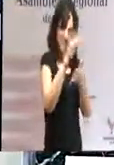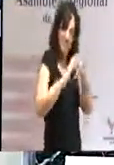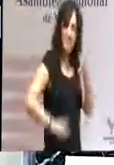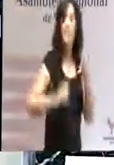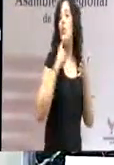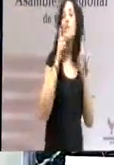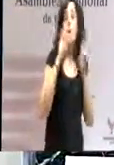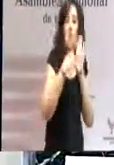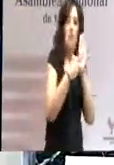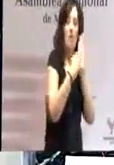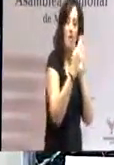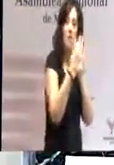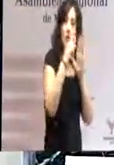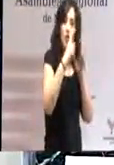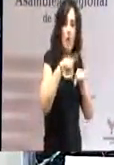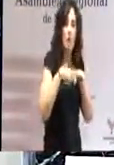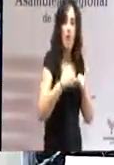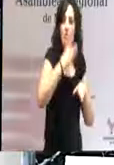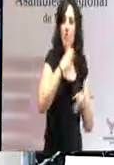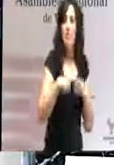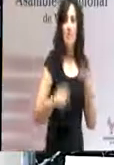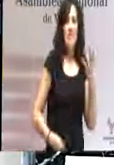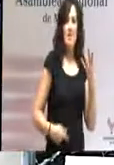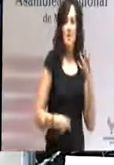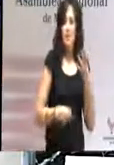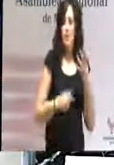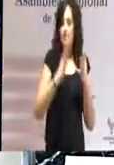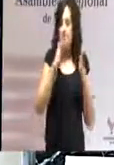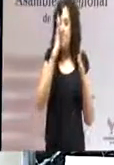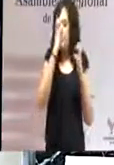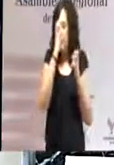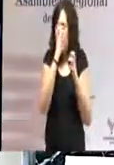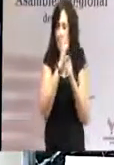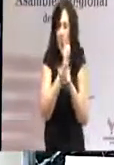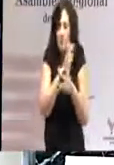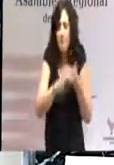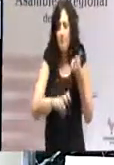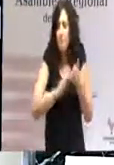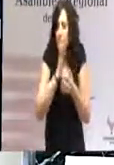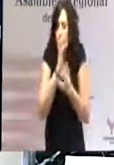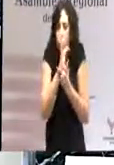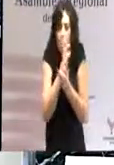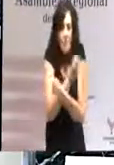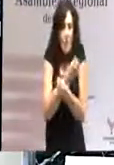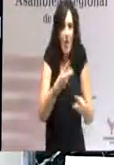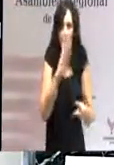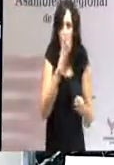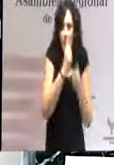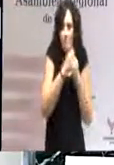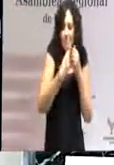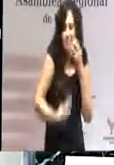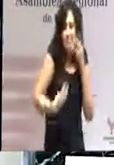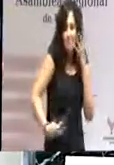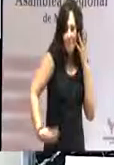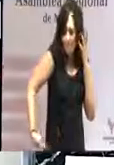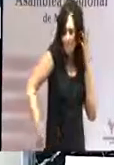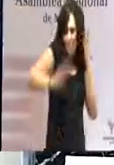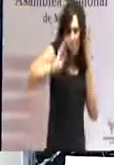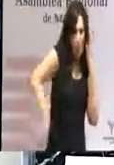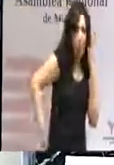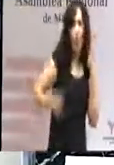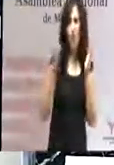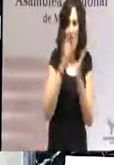de tiempo no los voy a relatar, pero son absolutamente demoledores. Estamos a la cola de todo. Si de verdad